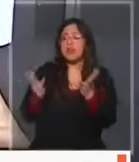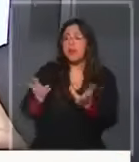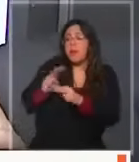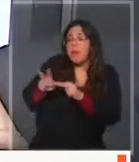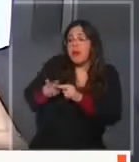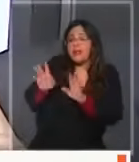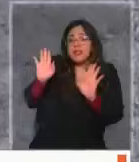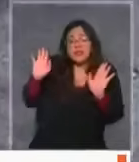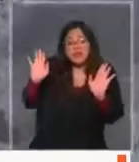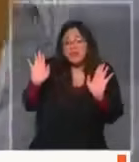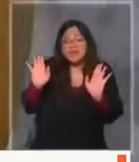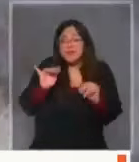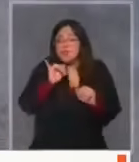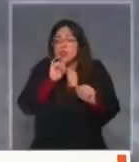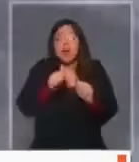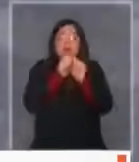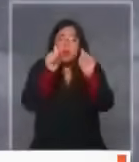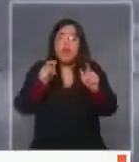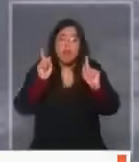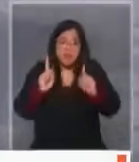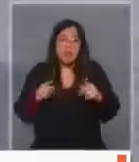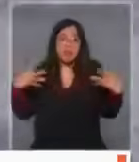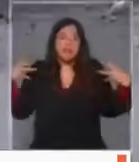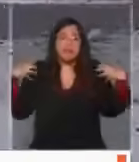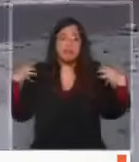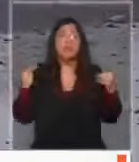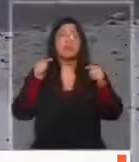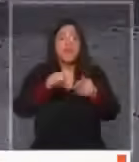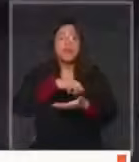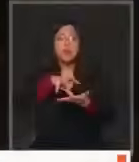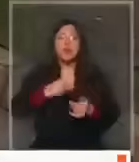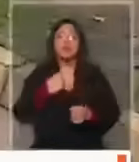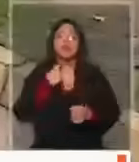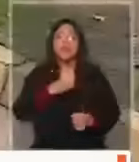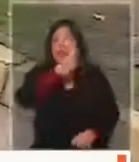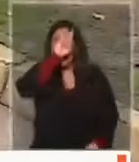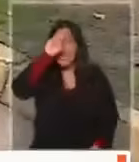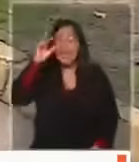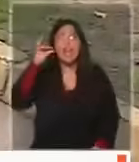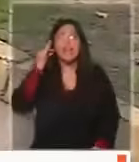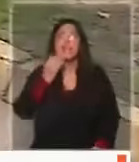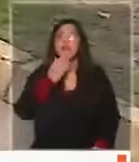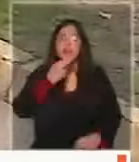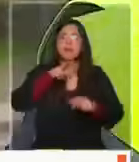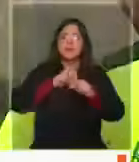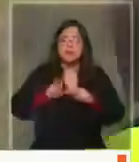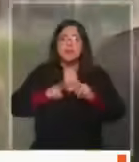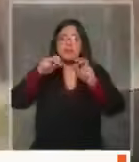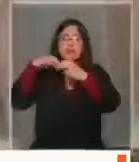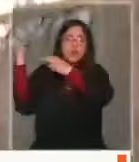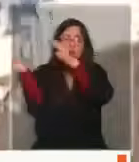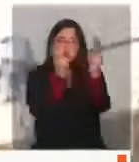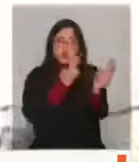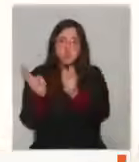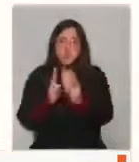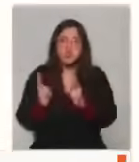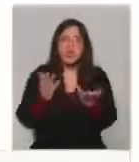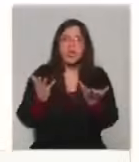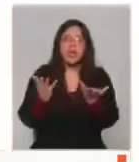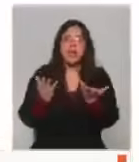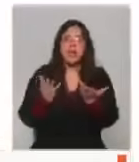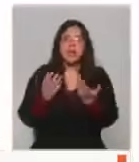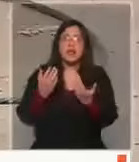hagan lo que les corresponda. Eso al menos en Quilicura. En La Reina también se preparan para el viento. Limpieza de